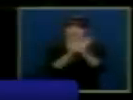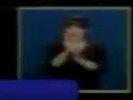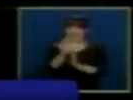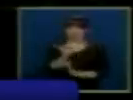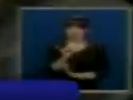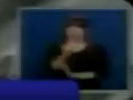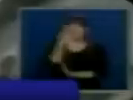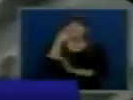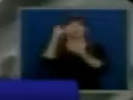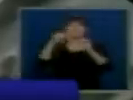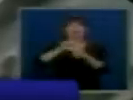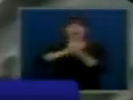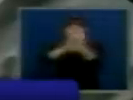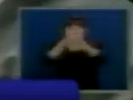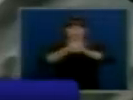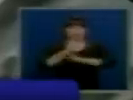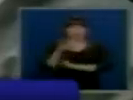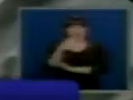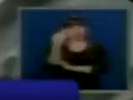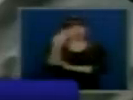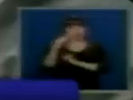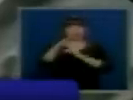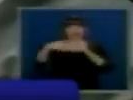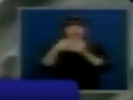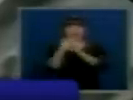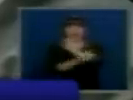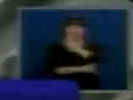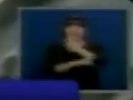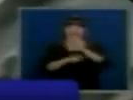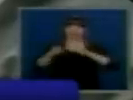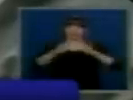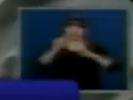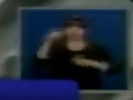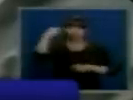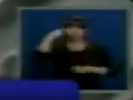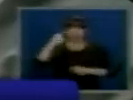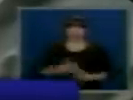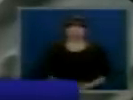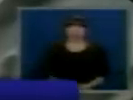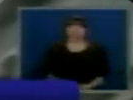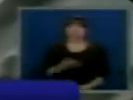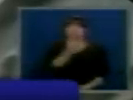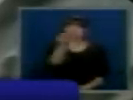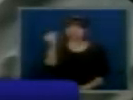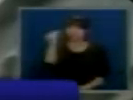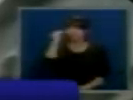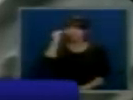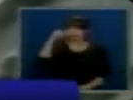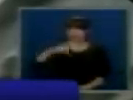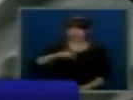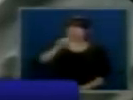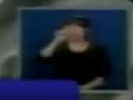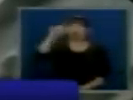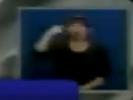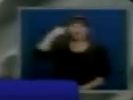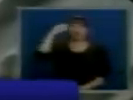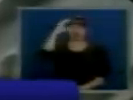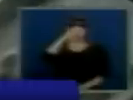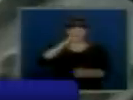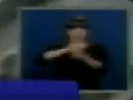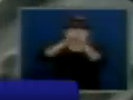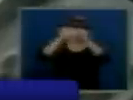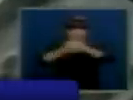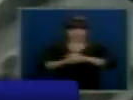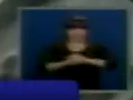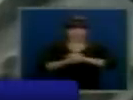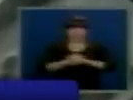para cambiar la forma en que el país se gobierna. Ustedes saben que este es un gobierno de cambio. Así